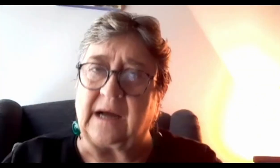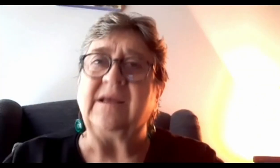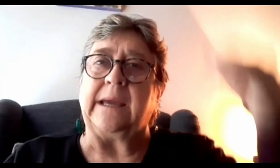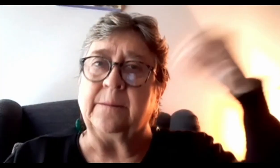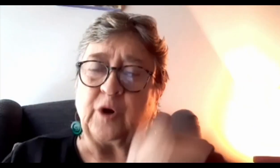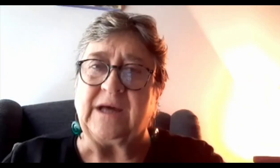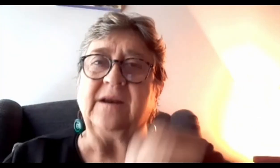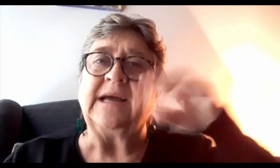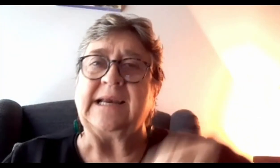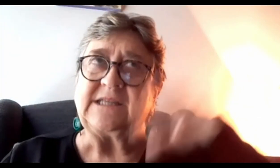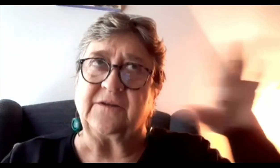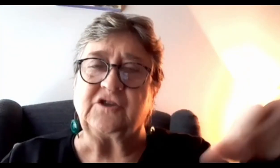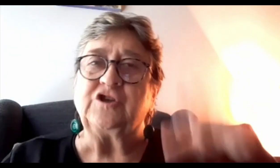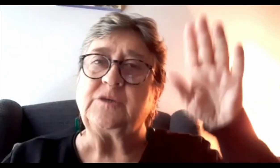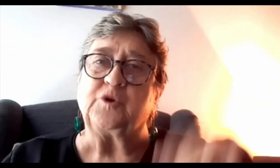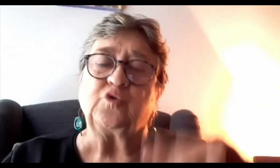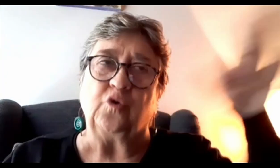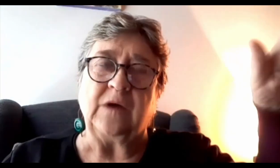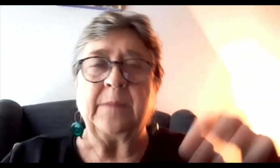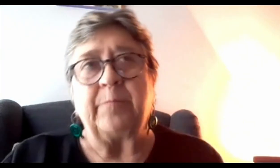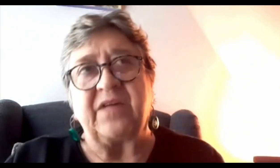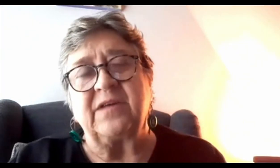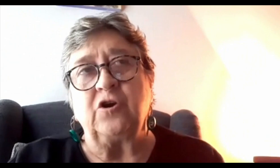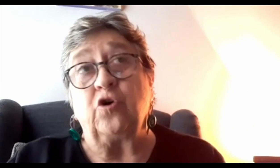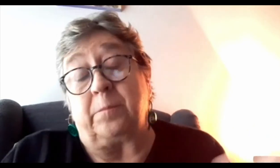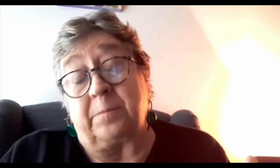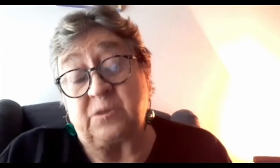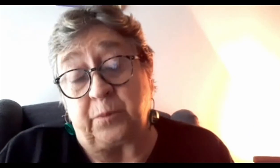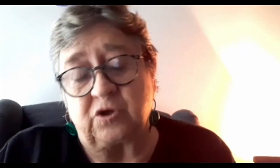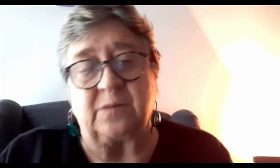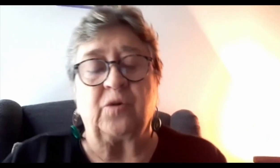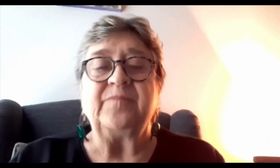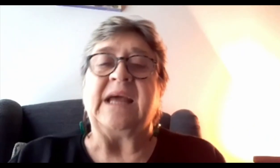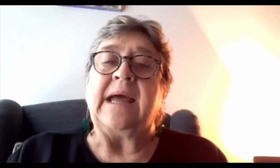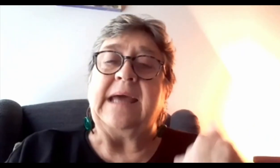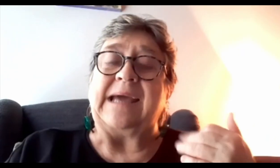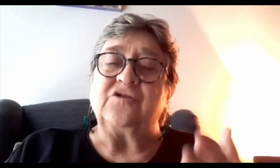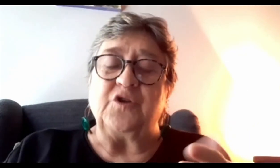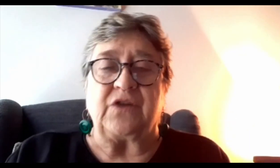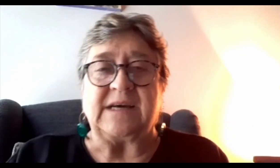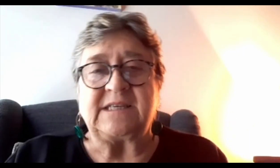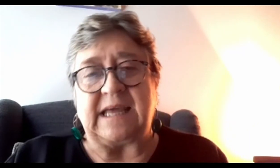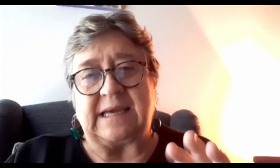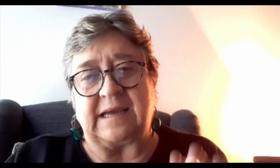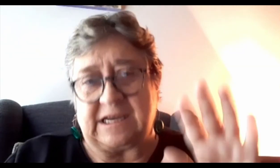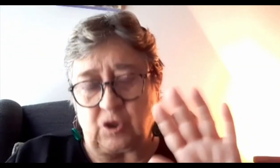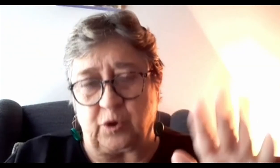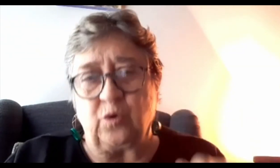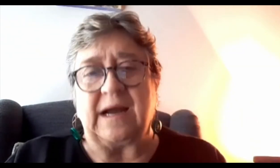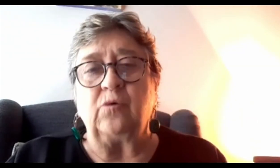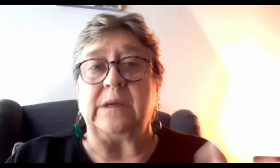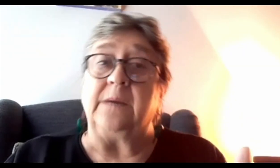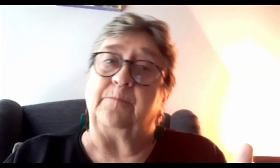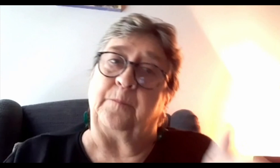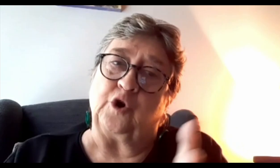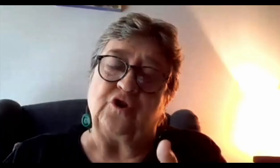deja imponer las decisiones por su vecino más próximo. Entonces, eso por un